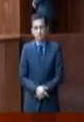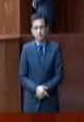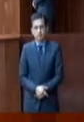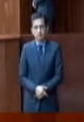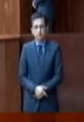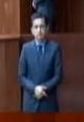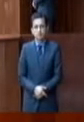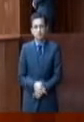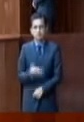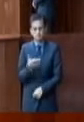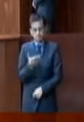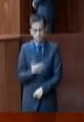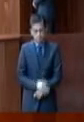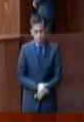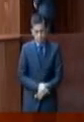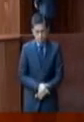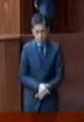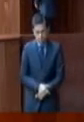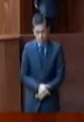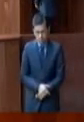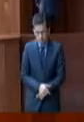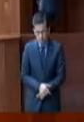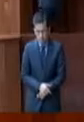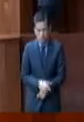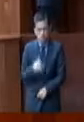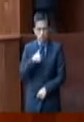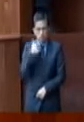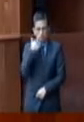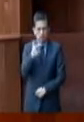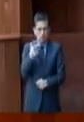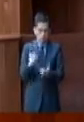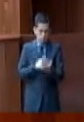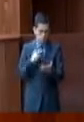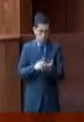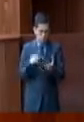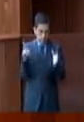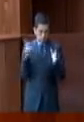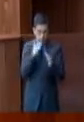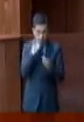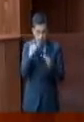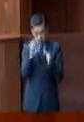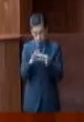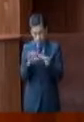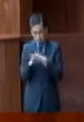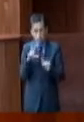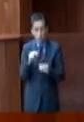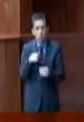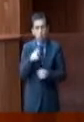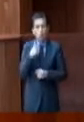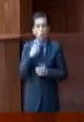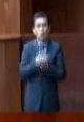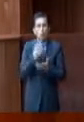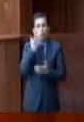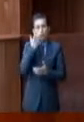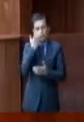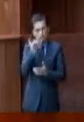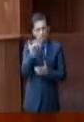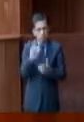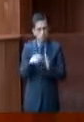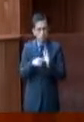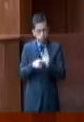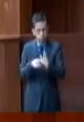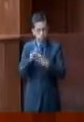gracias no quisiera repetir lo que se dijo en la cuenta sólo quiero evidenciar lo para que sea más